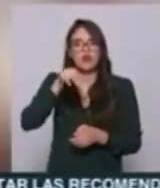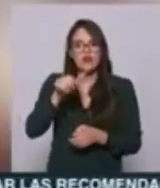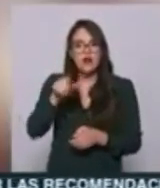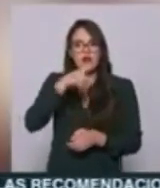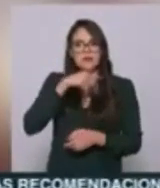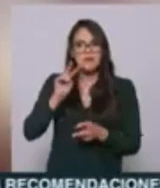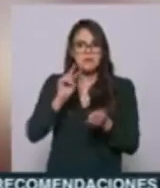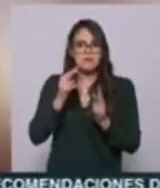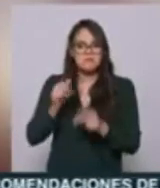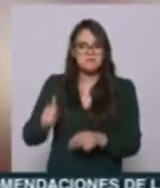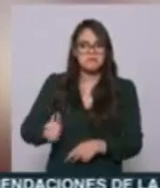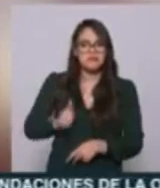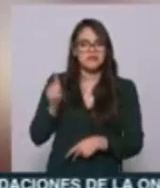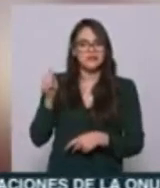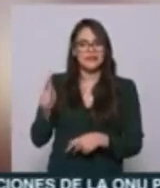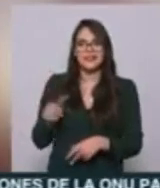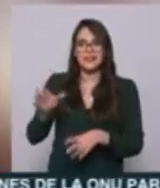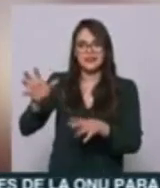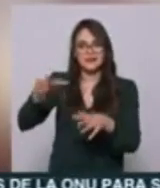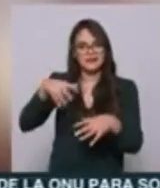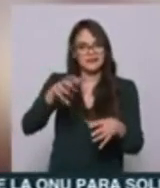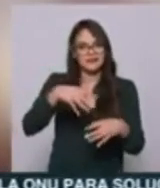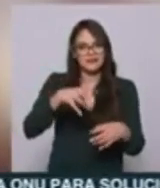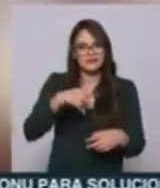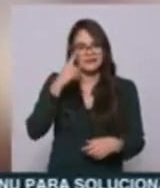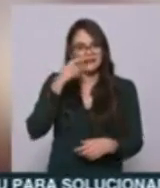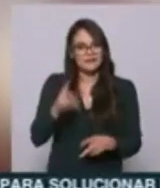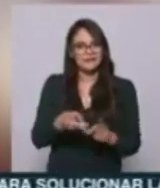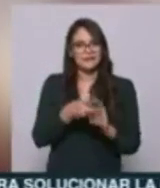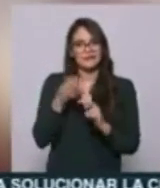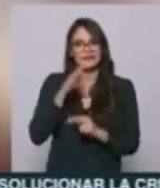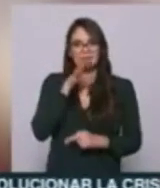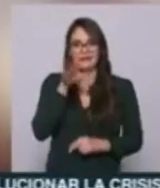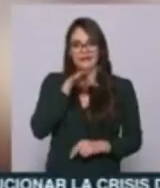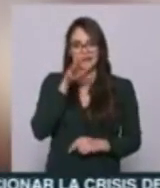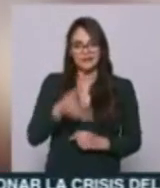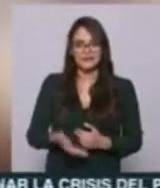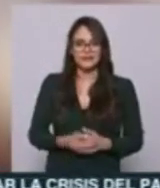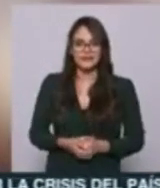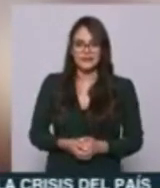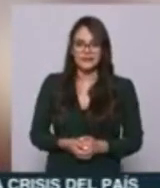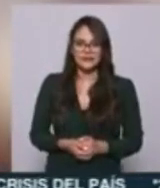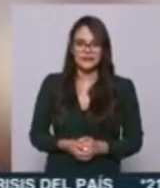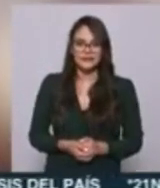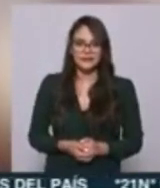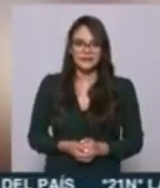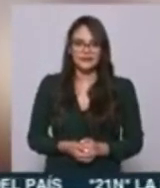zona aprovecharon la oportunidad para cometer rapiña. 21 Noticias.